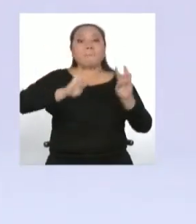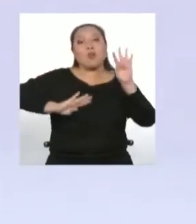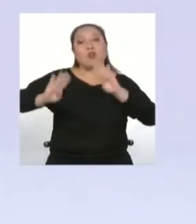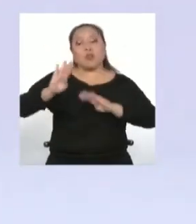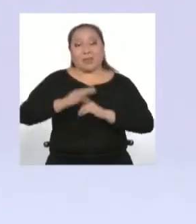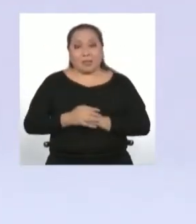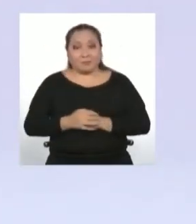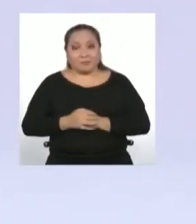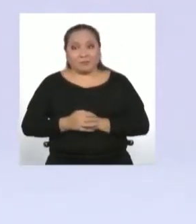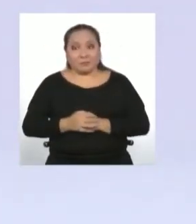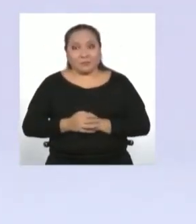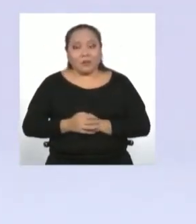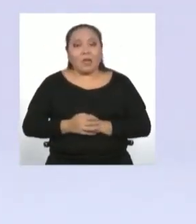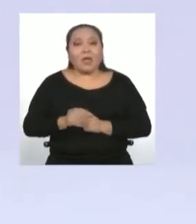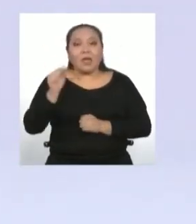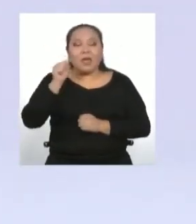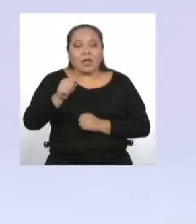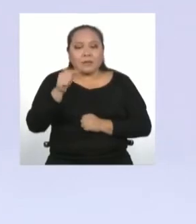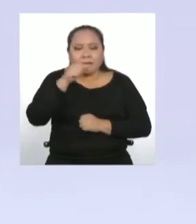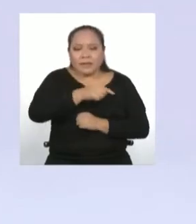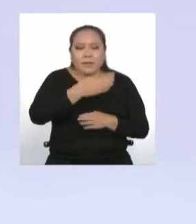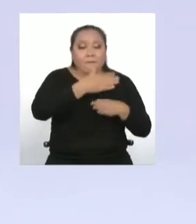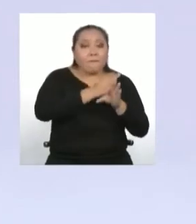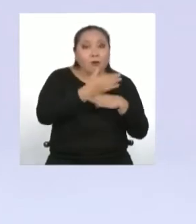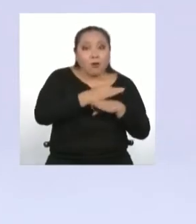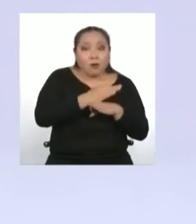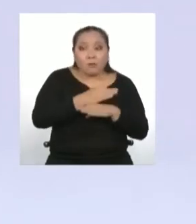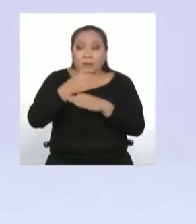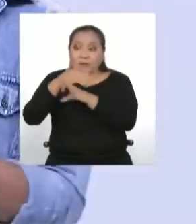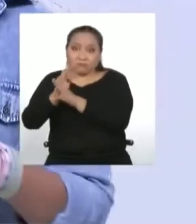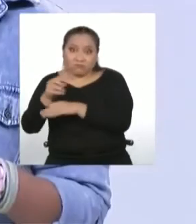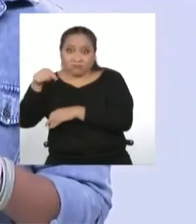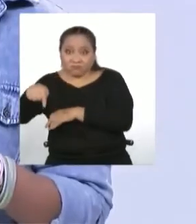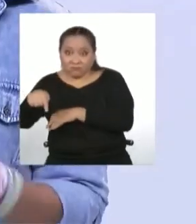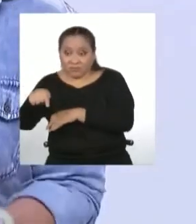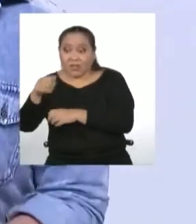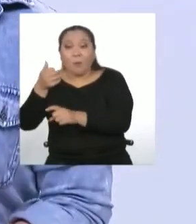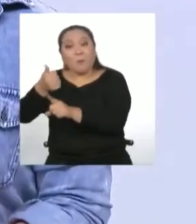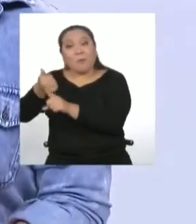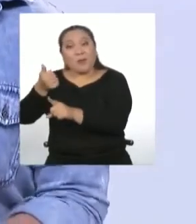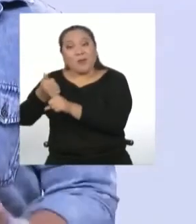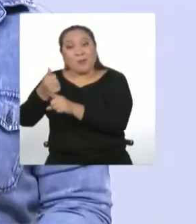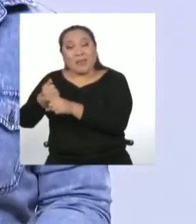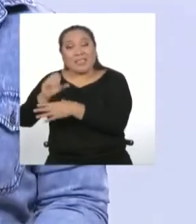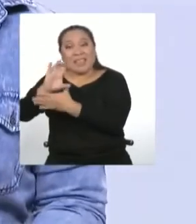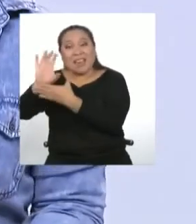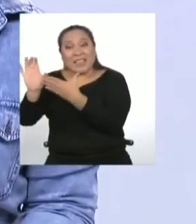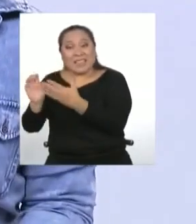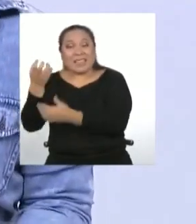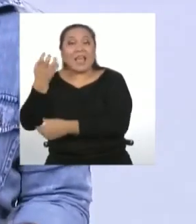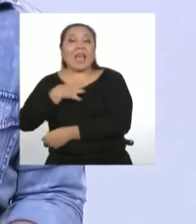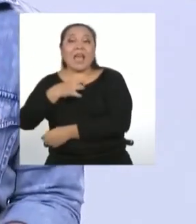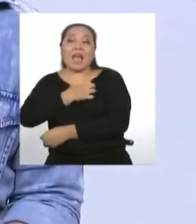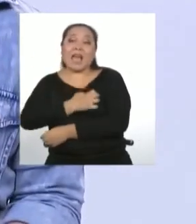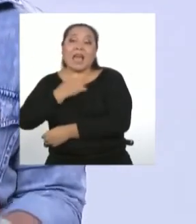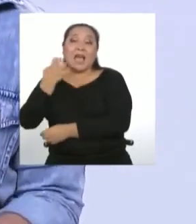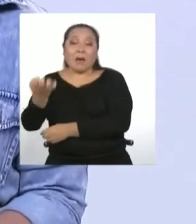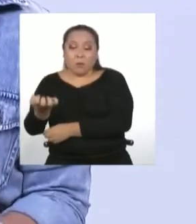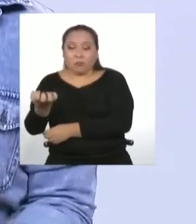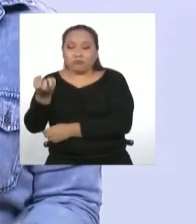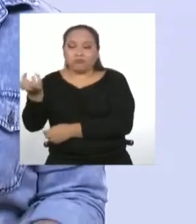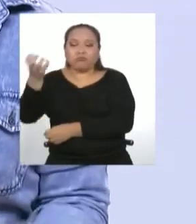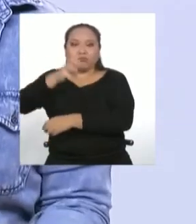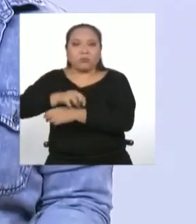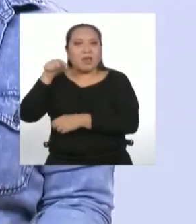destrucción de los virus se debe a la estructura y a las propiedades químicas del jabón. De hecho, podemos afirmar que el uso de los conocimientos de la química